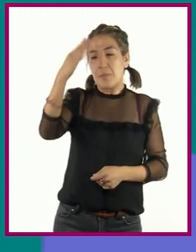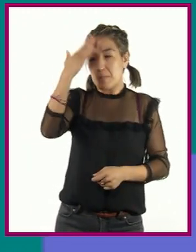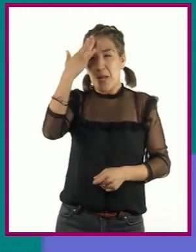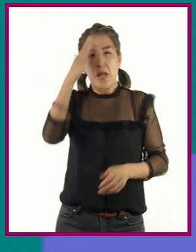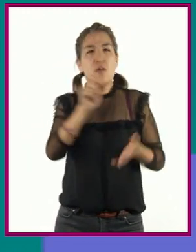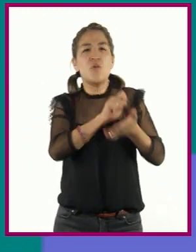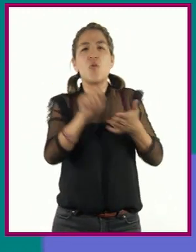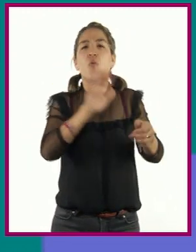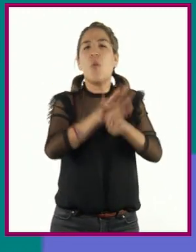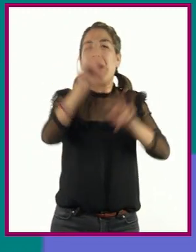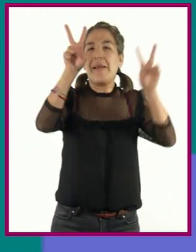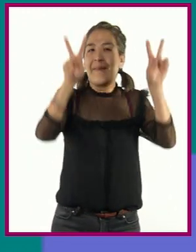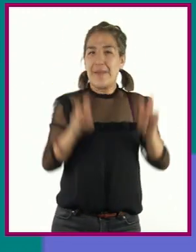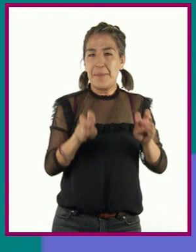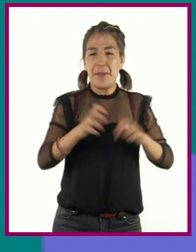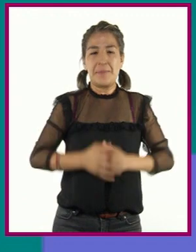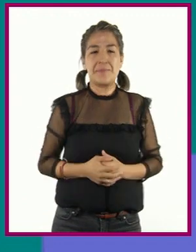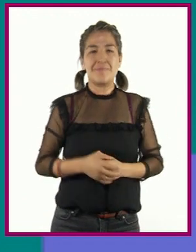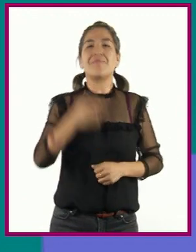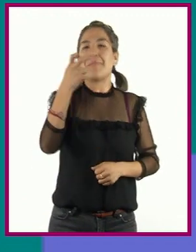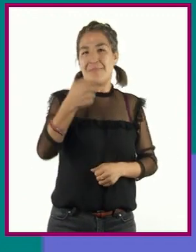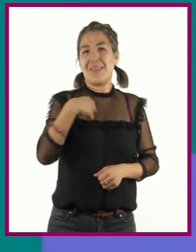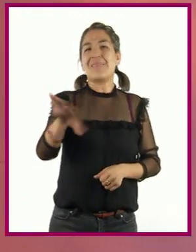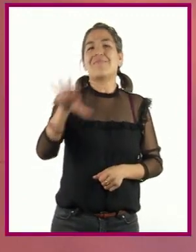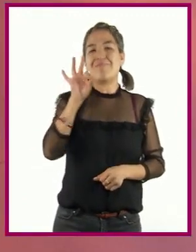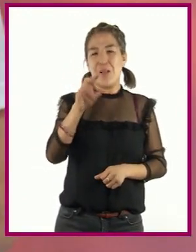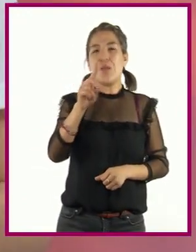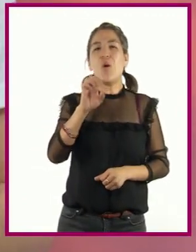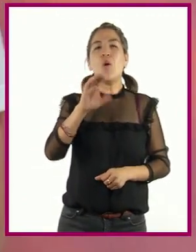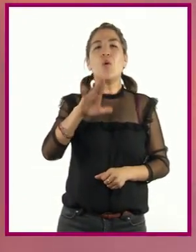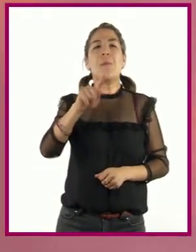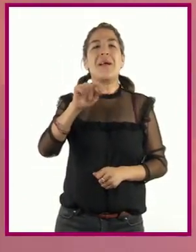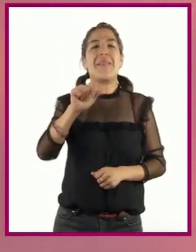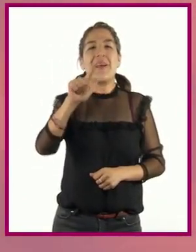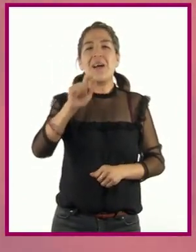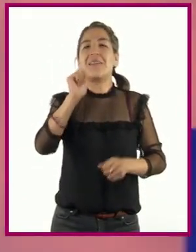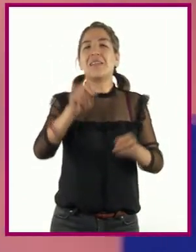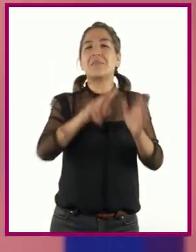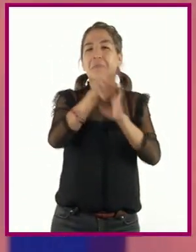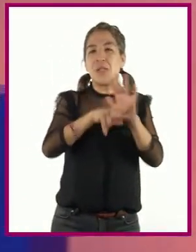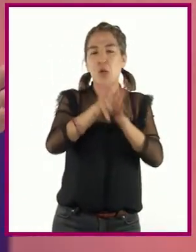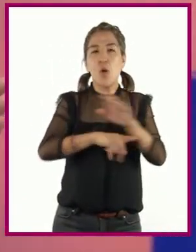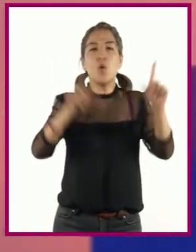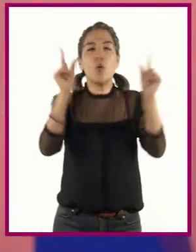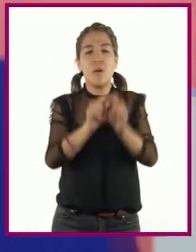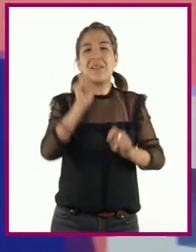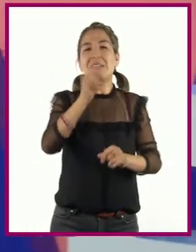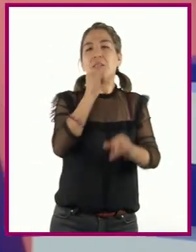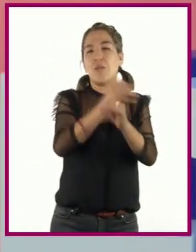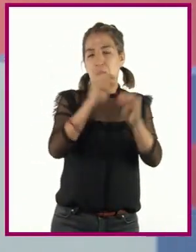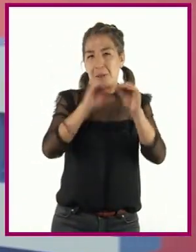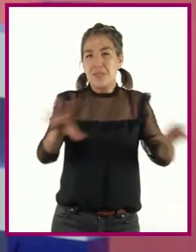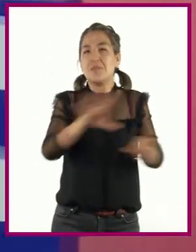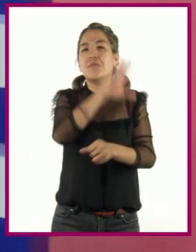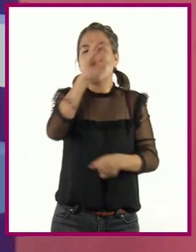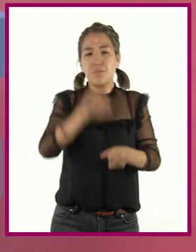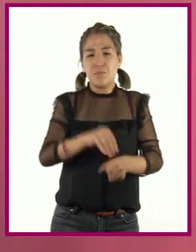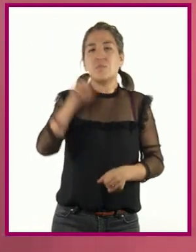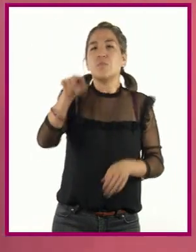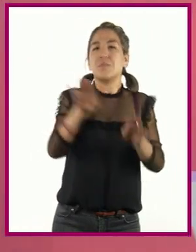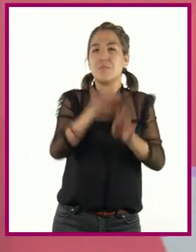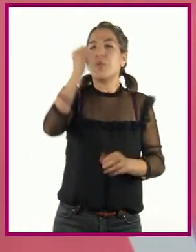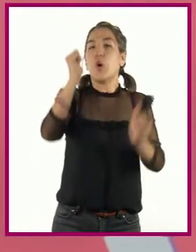temática, será el tipo. Por eso yo elegí un documental, porque considero que su información es muy completa y aparte